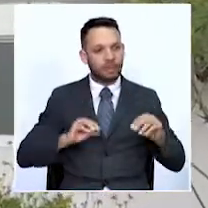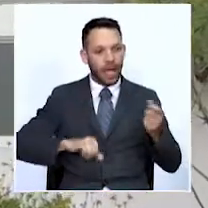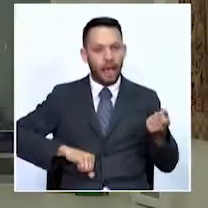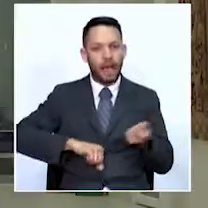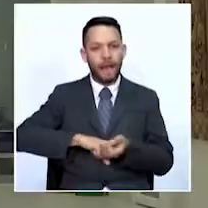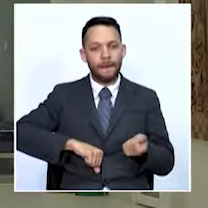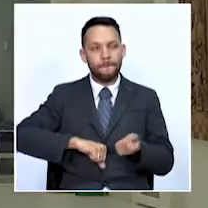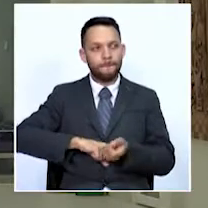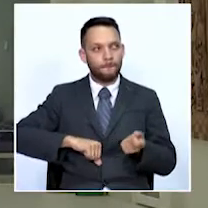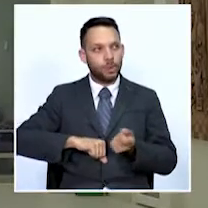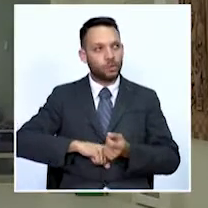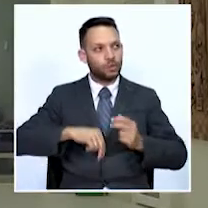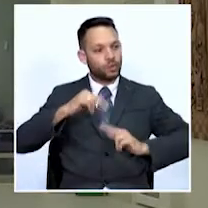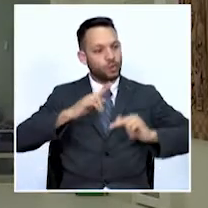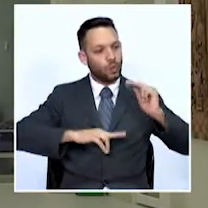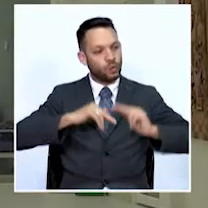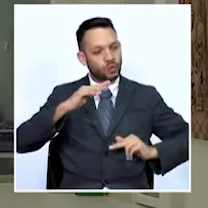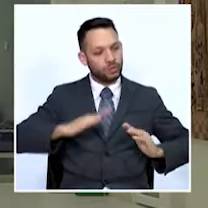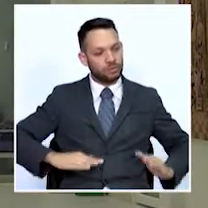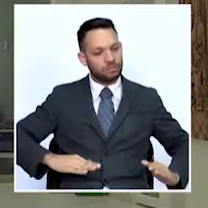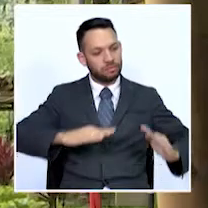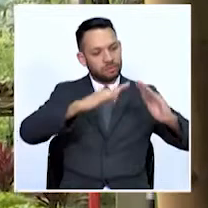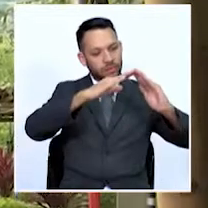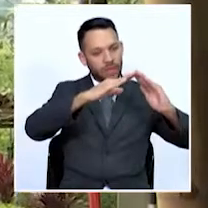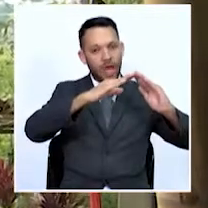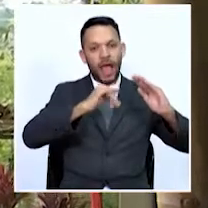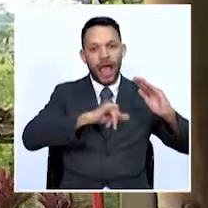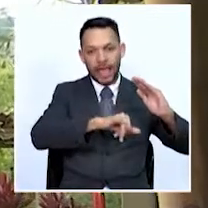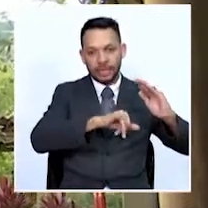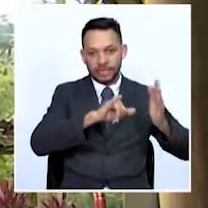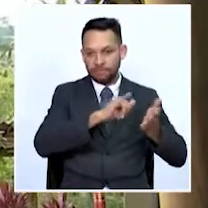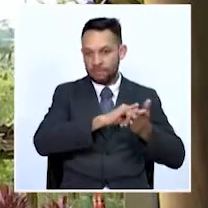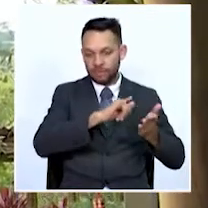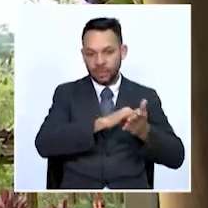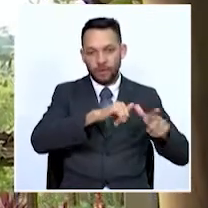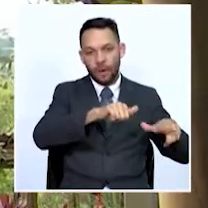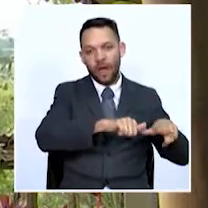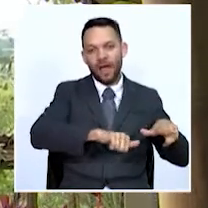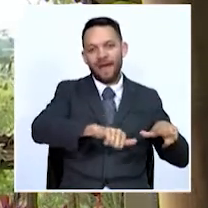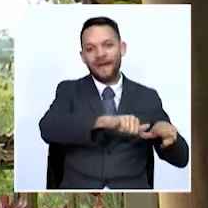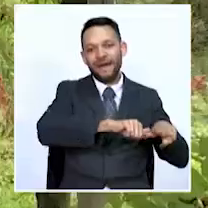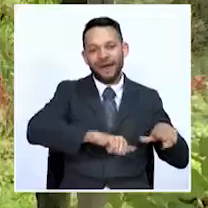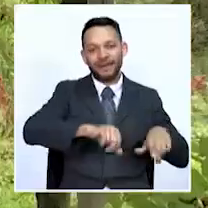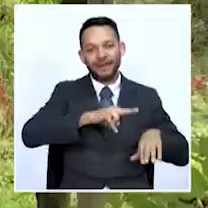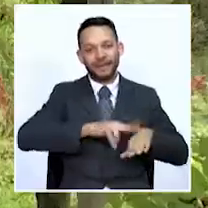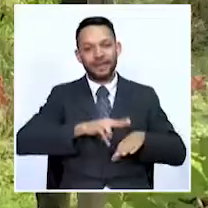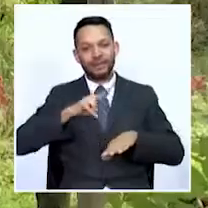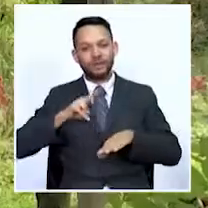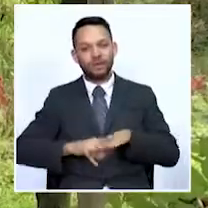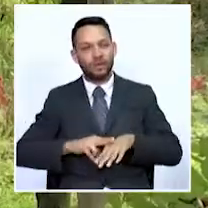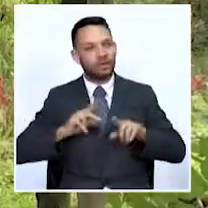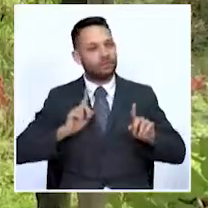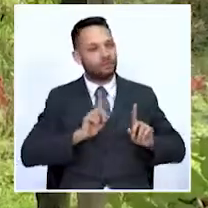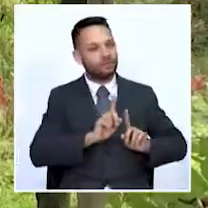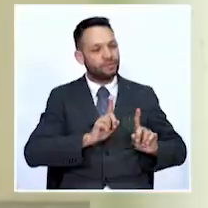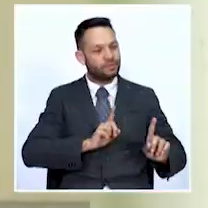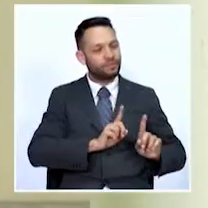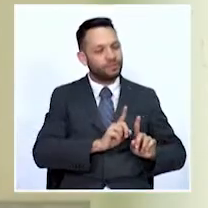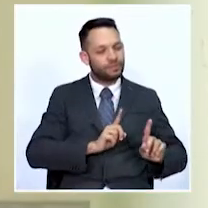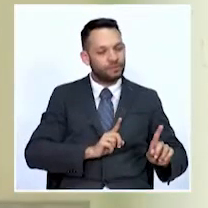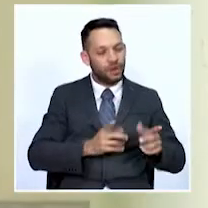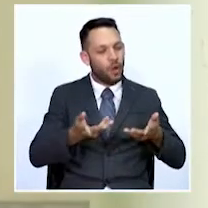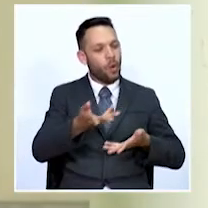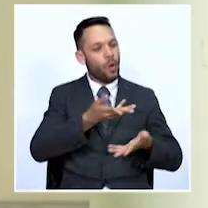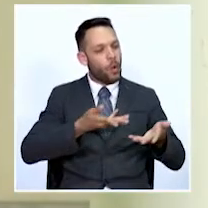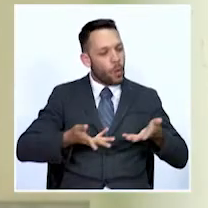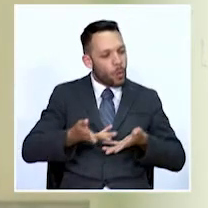la atención médica, donde tenemos un espacio totalmente natural y la gente disfruta de estos lindos paisajes. Tras de mí pasa